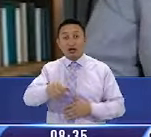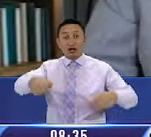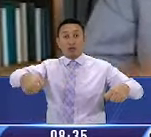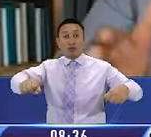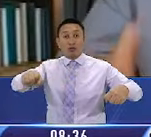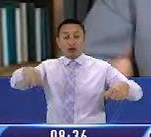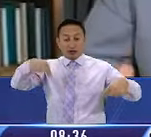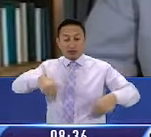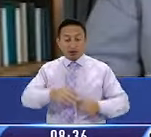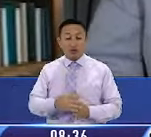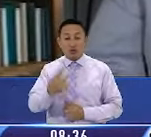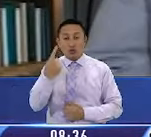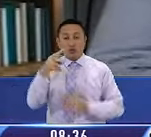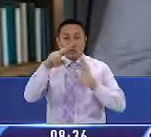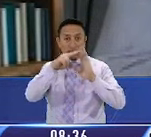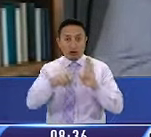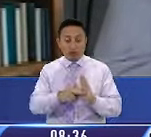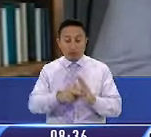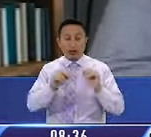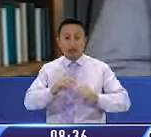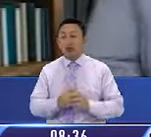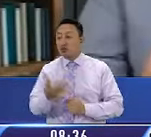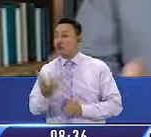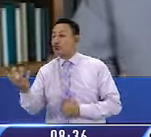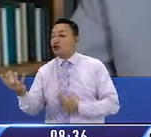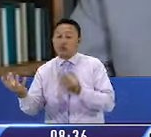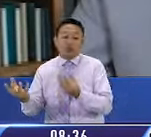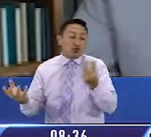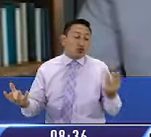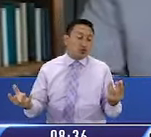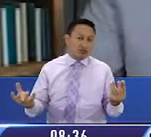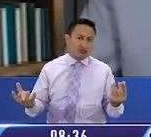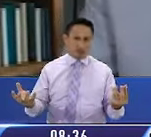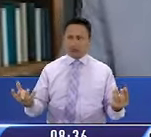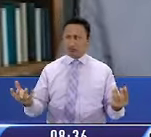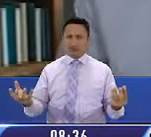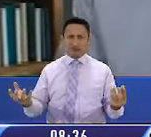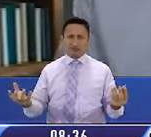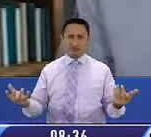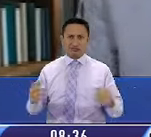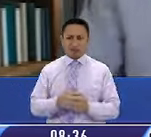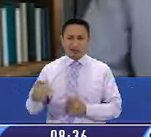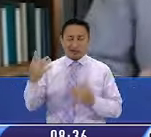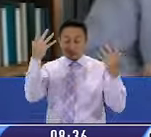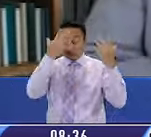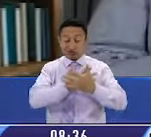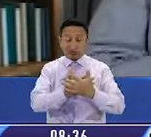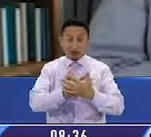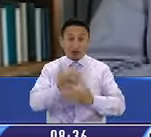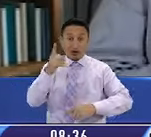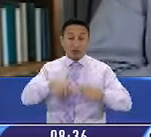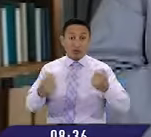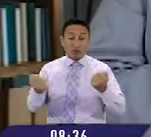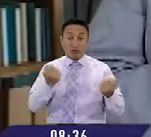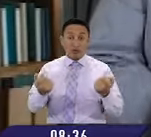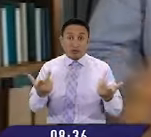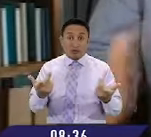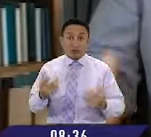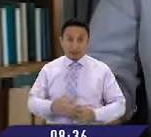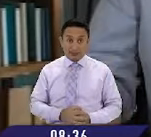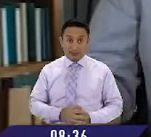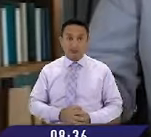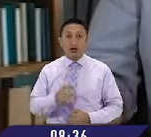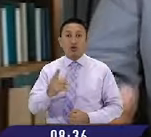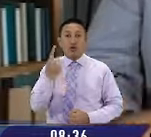tengan una sola norma, no unos una y otros otra, porque si no, ahí no funciona los sistemas de seguridad.